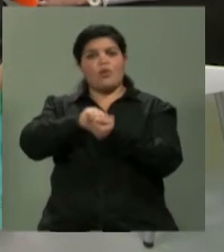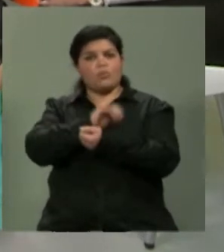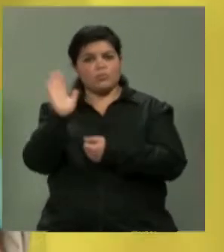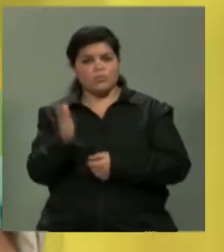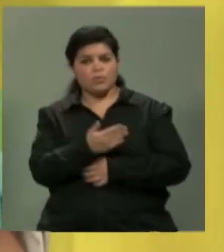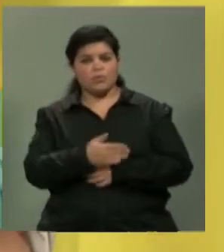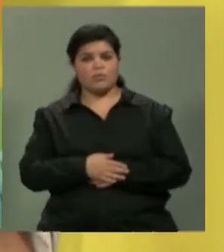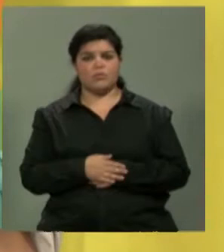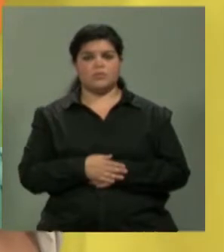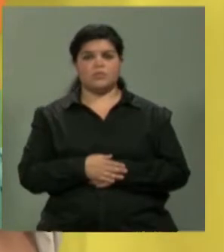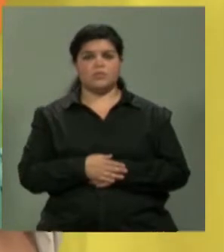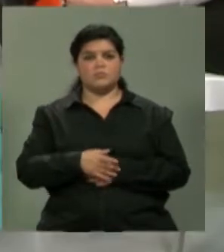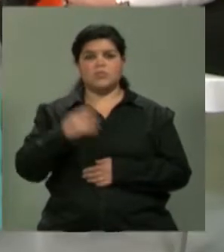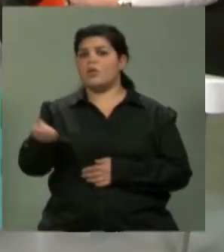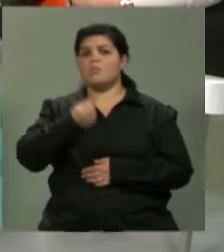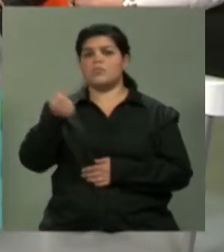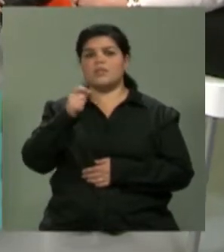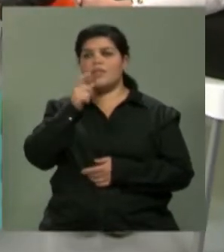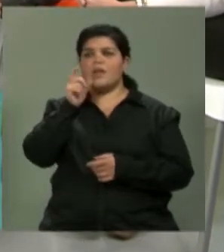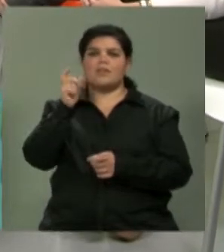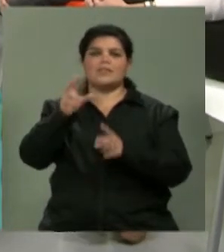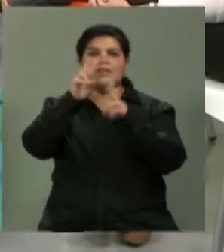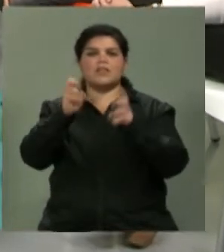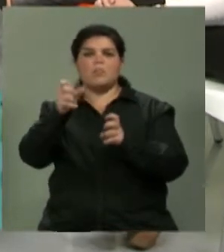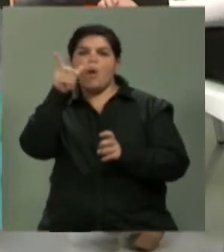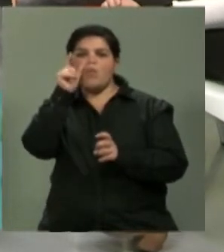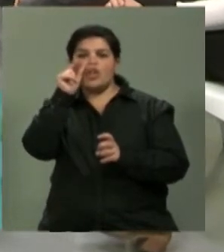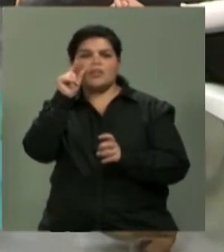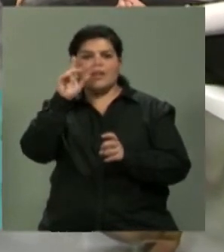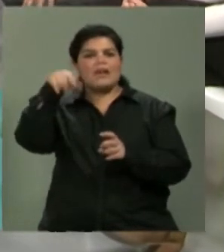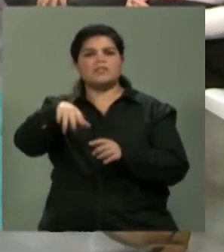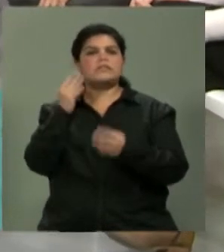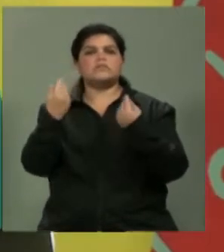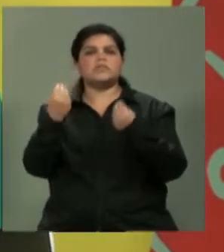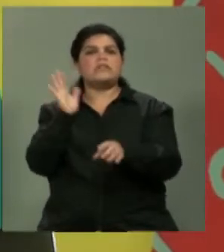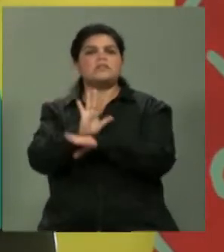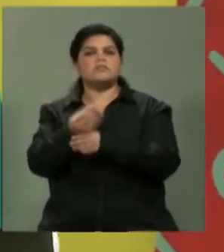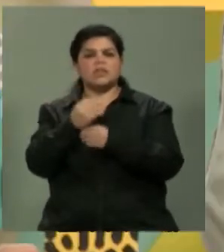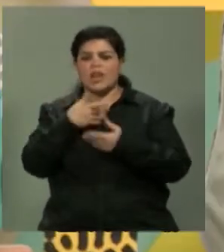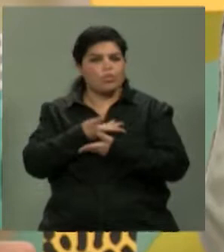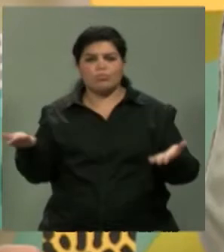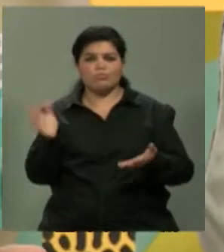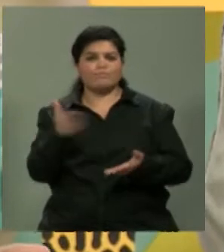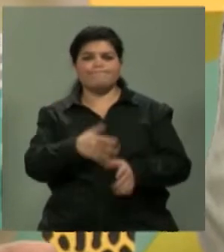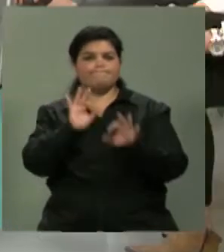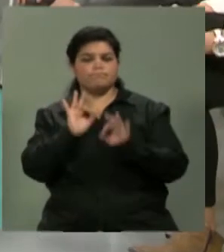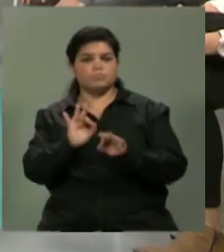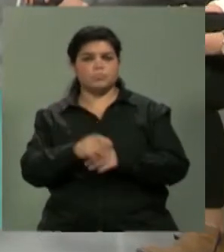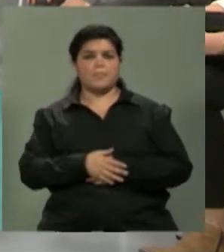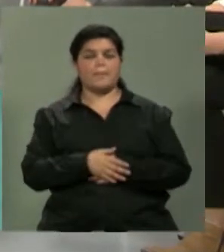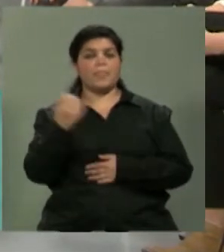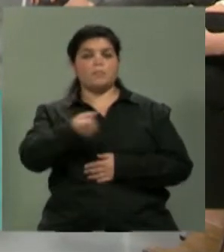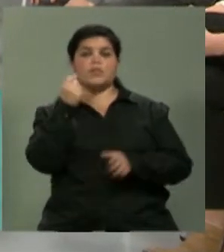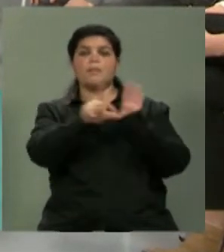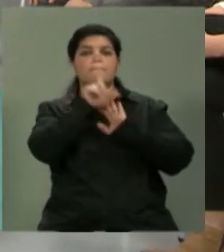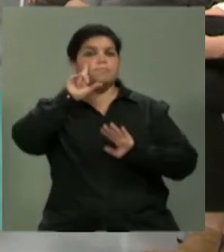esto me parece que... Pero es que no hay que tenerle miedo a la palabra política, porque política es todo. Política es todo. No son ciertos. Mira, para empezar a combatir el delito hay